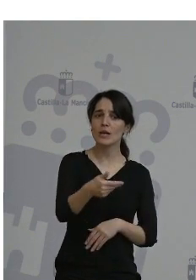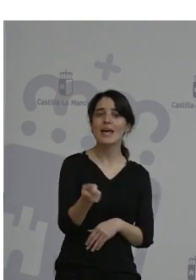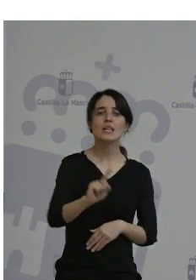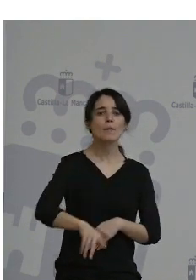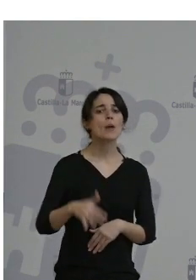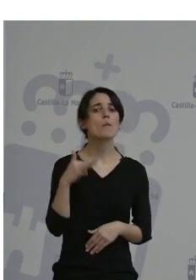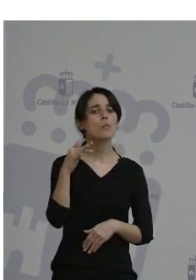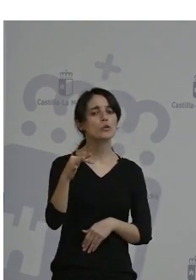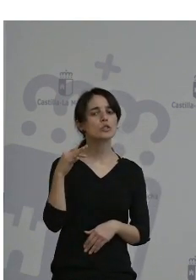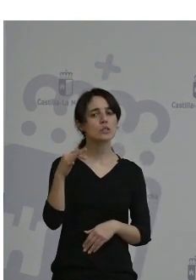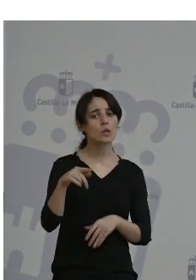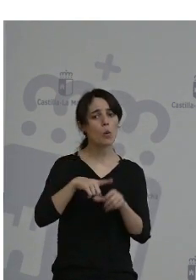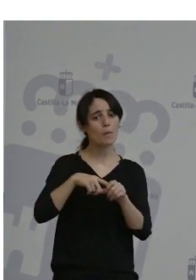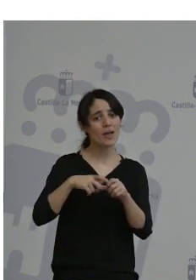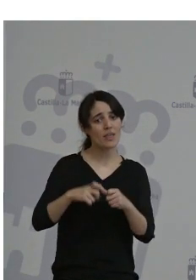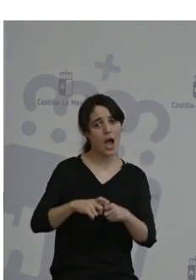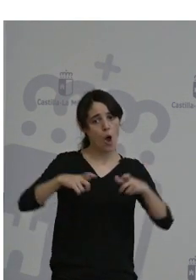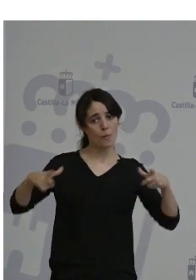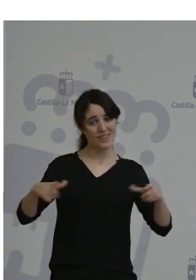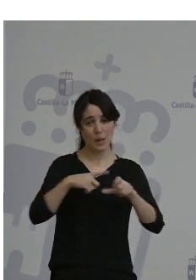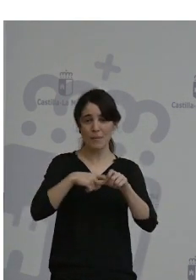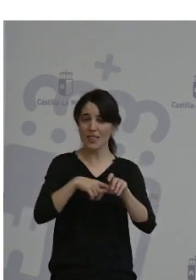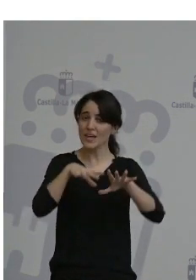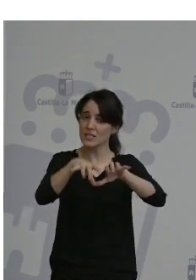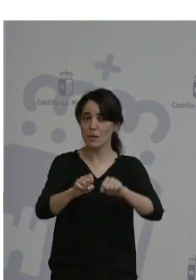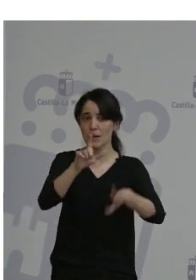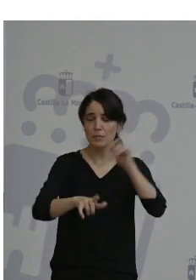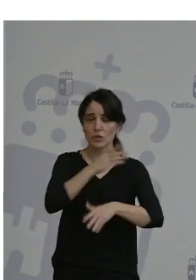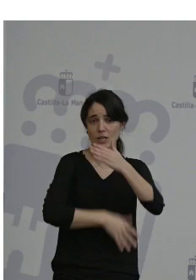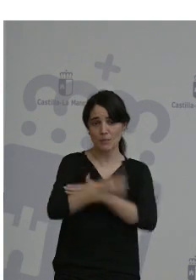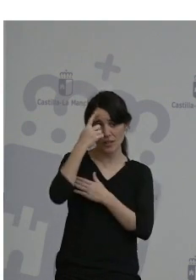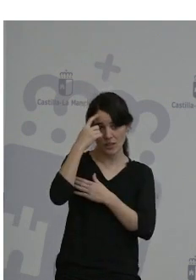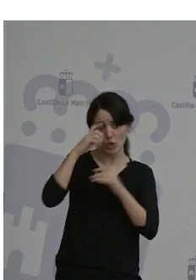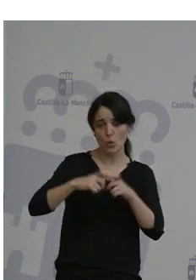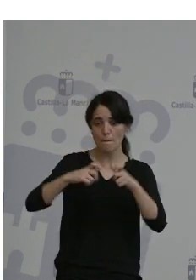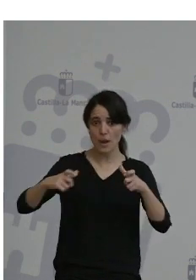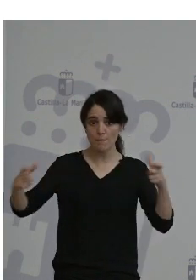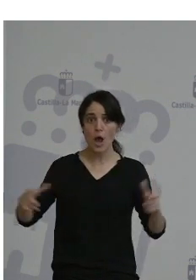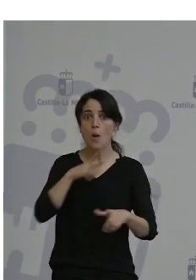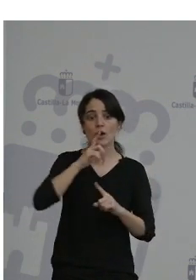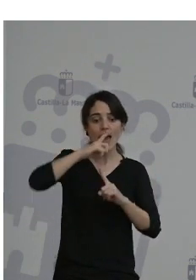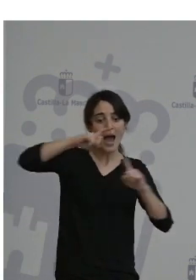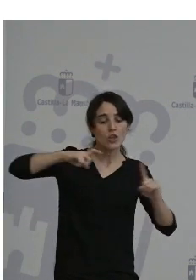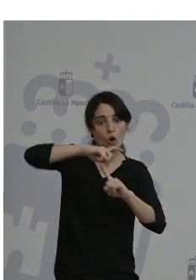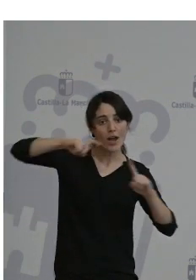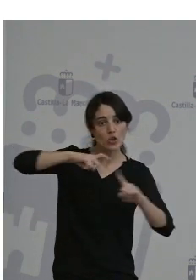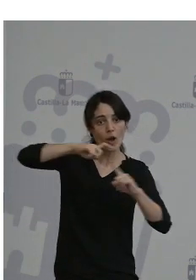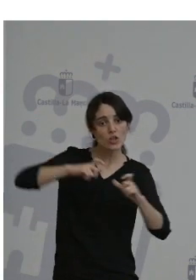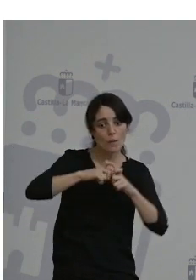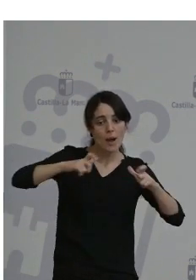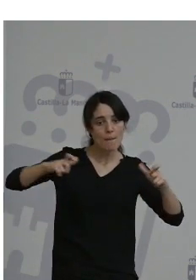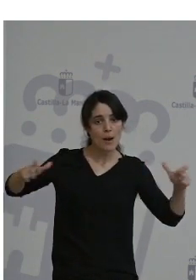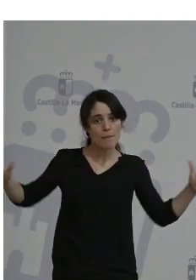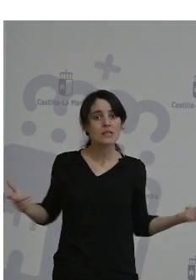el aumento del número de plazas reservadas para personas con discapacidad intelectual que cada año se han ido convocando, así como los